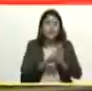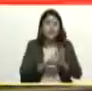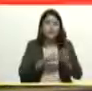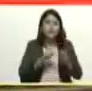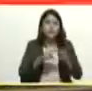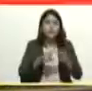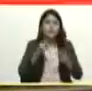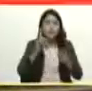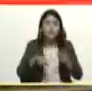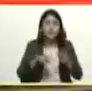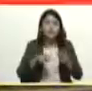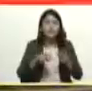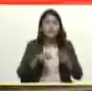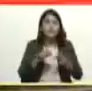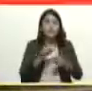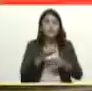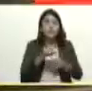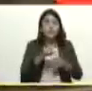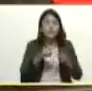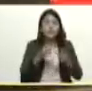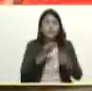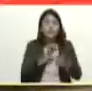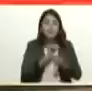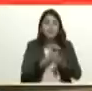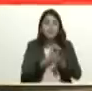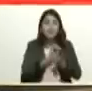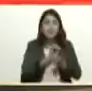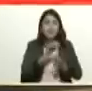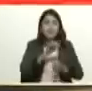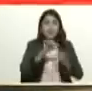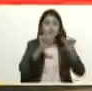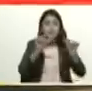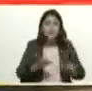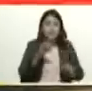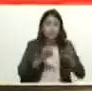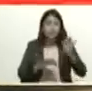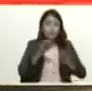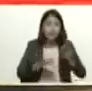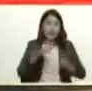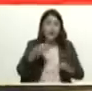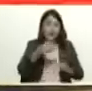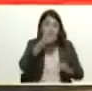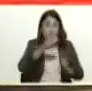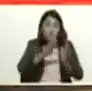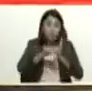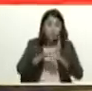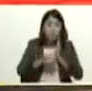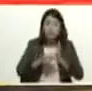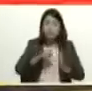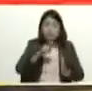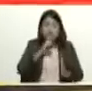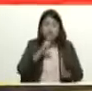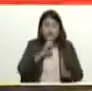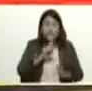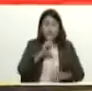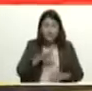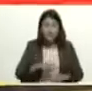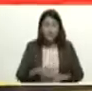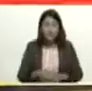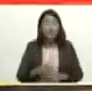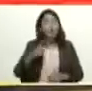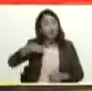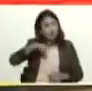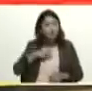de corrupción dentro del sistema judicial, que es complejo, o el mecanismo de corrupción. Y hemos